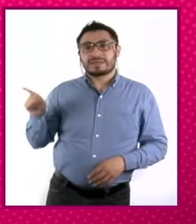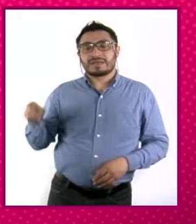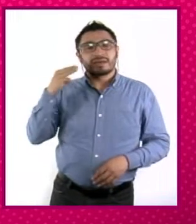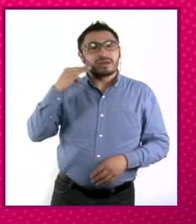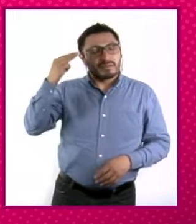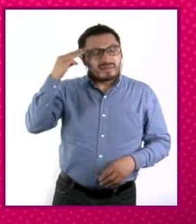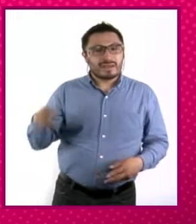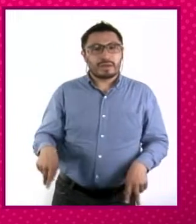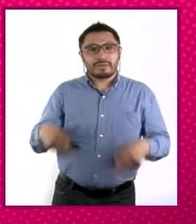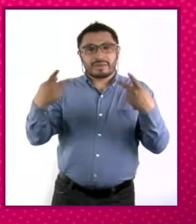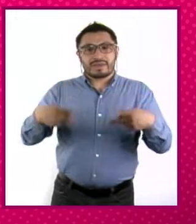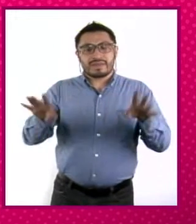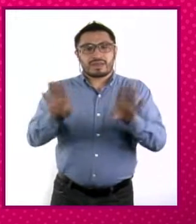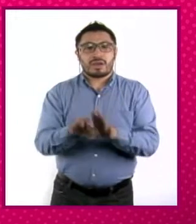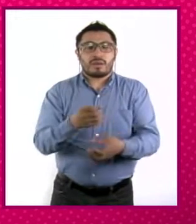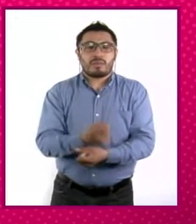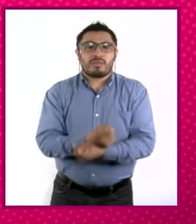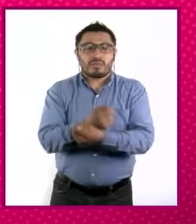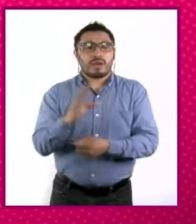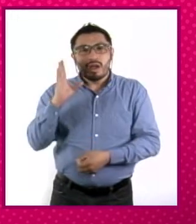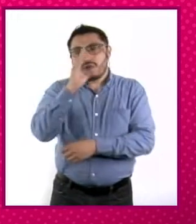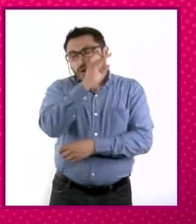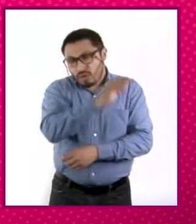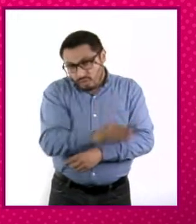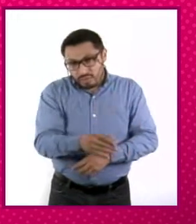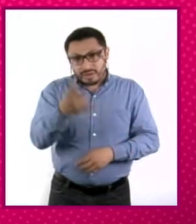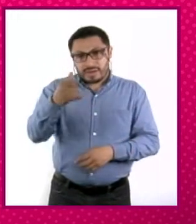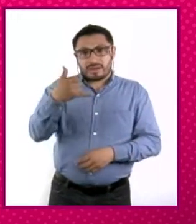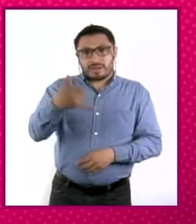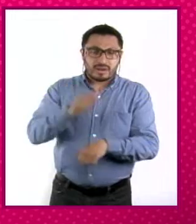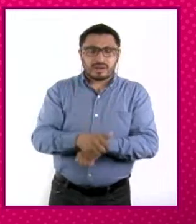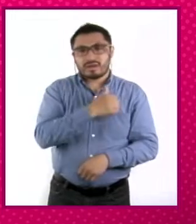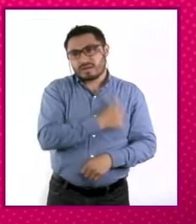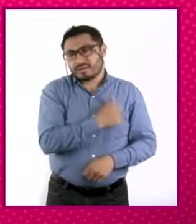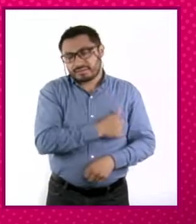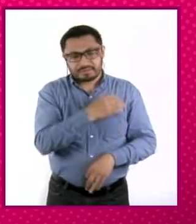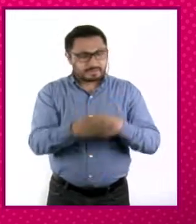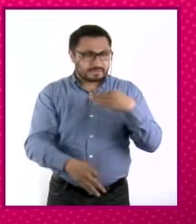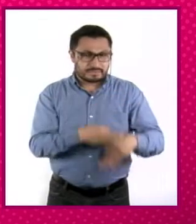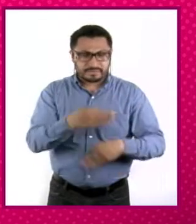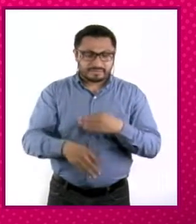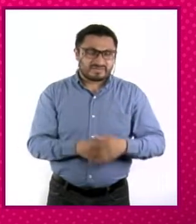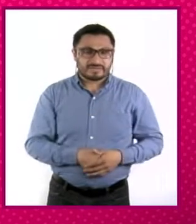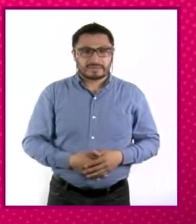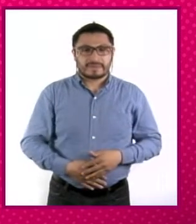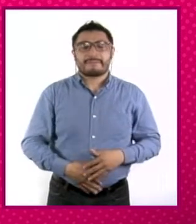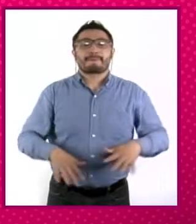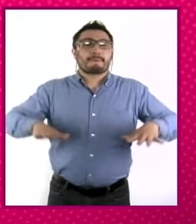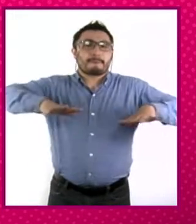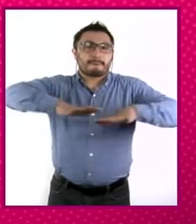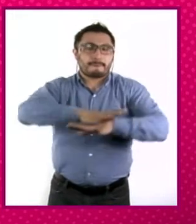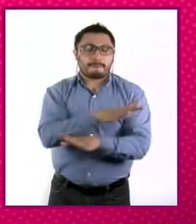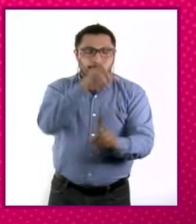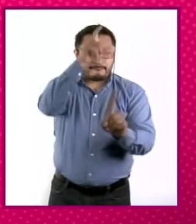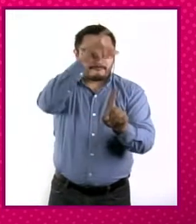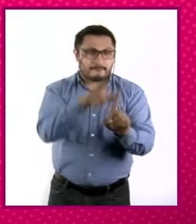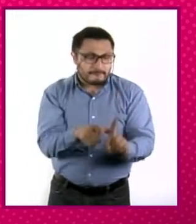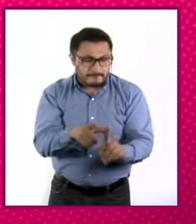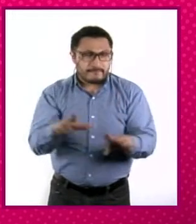igualdad, consistió en la imposibilidad de integrar a los indígenas como ciudadanos del nuevo Estado.